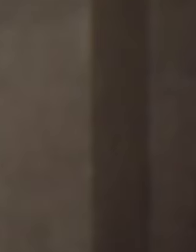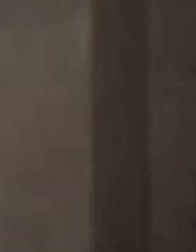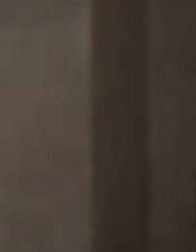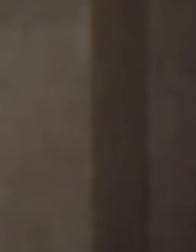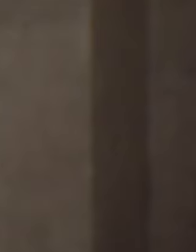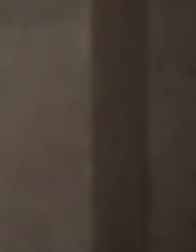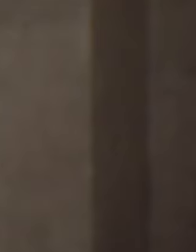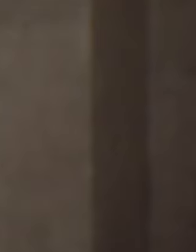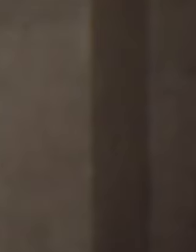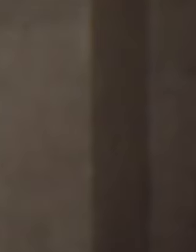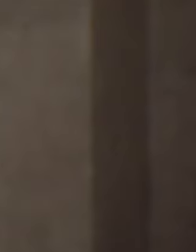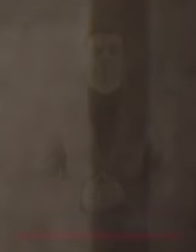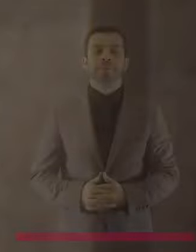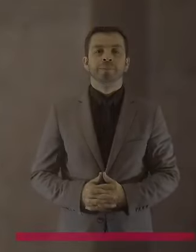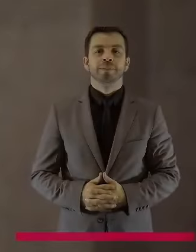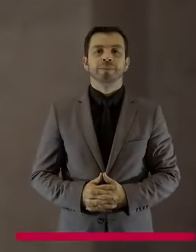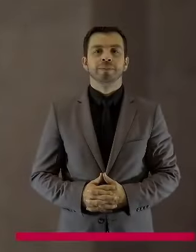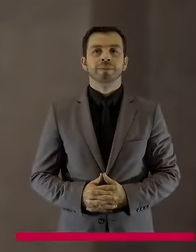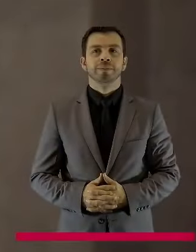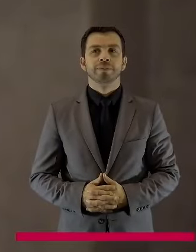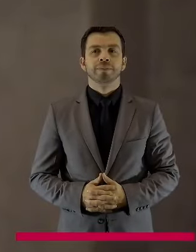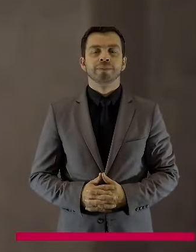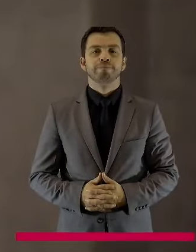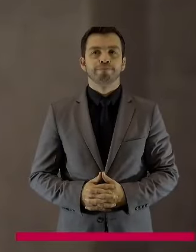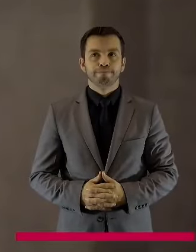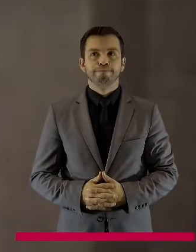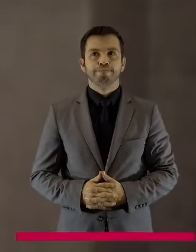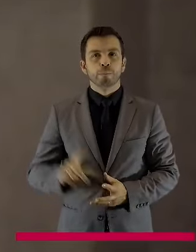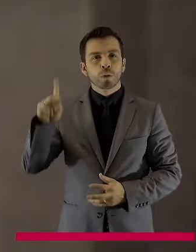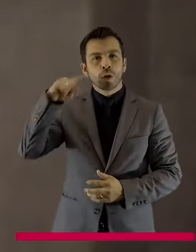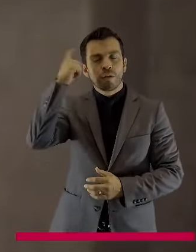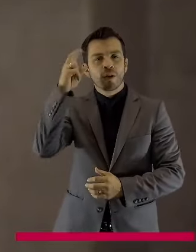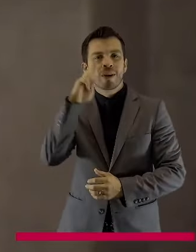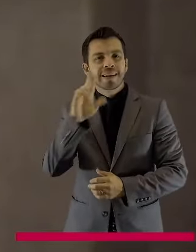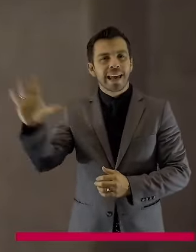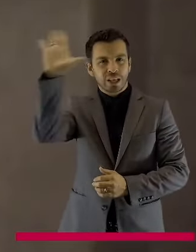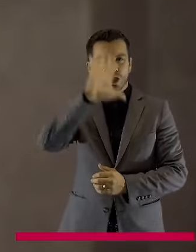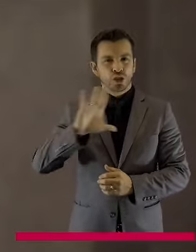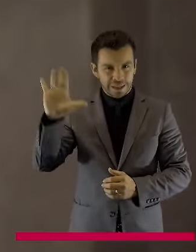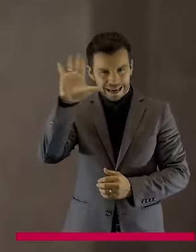el Estado colombiano y el Gobierno Nacional asumiera